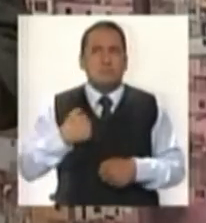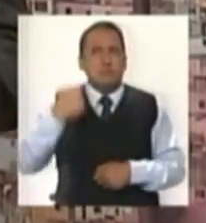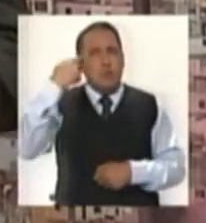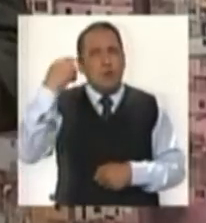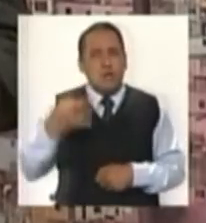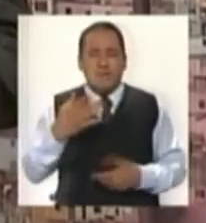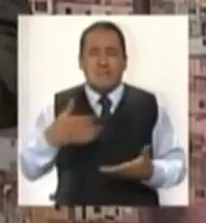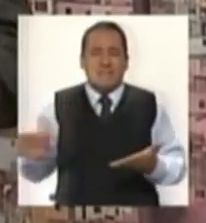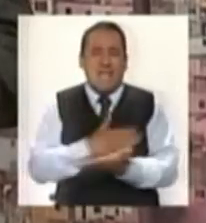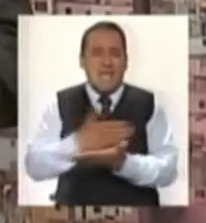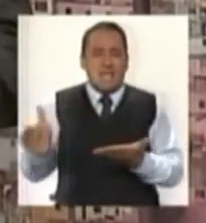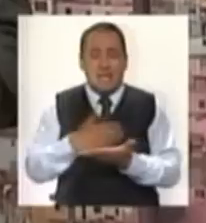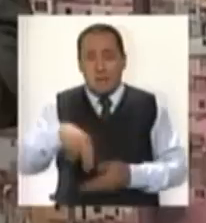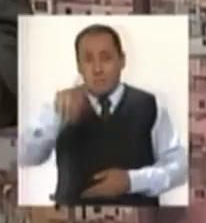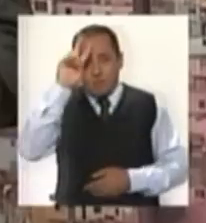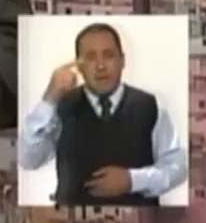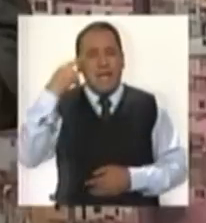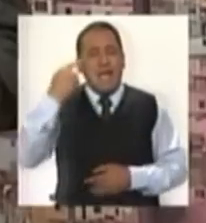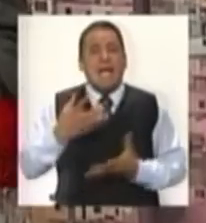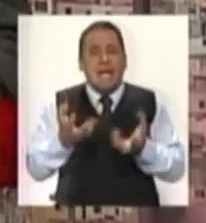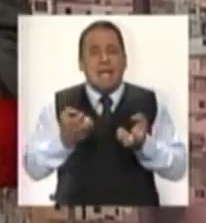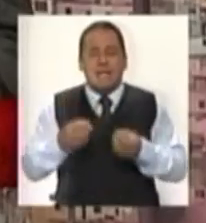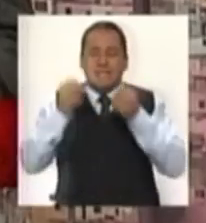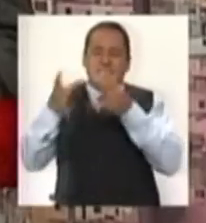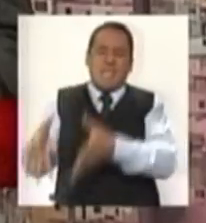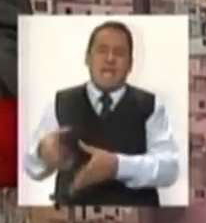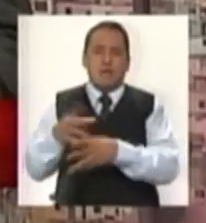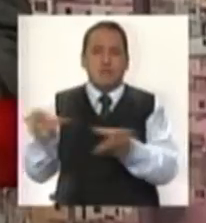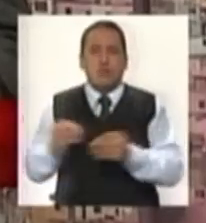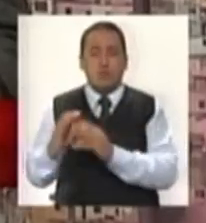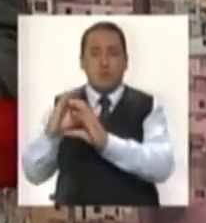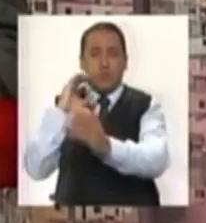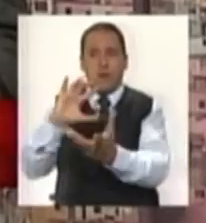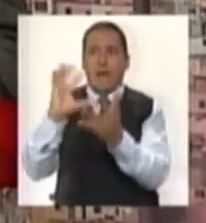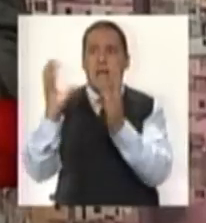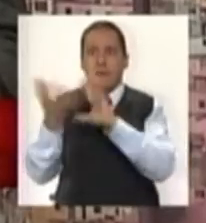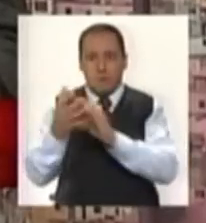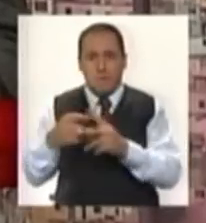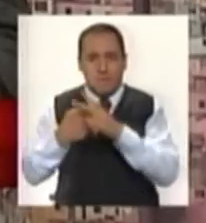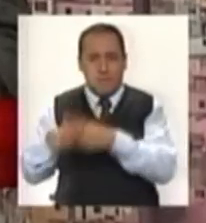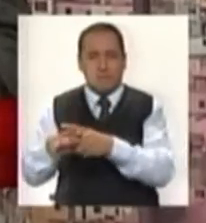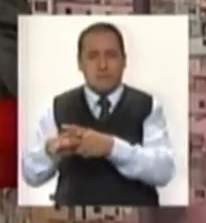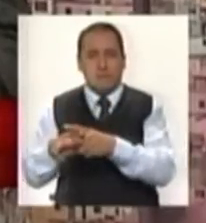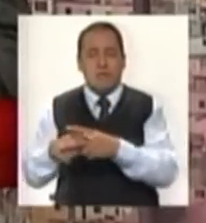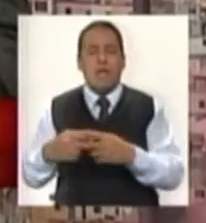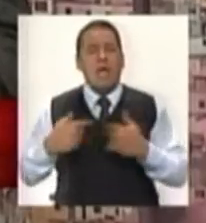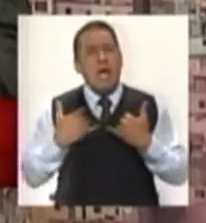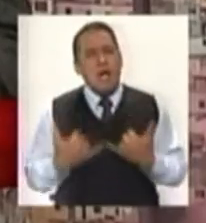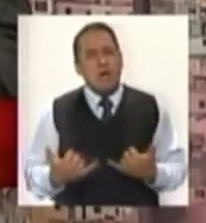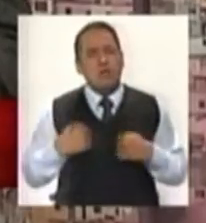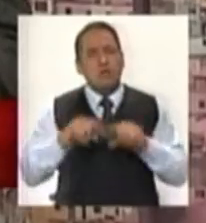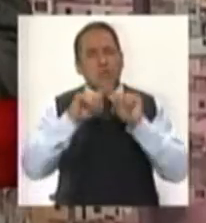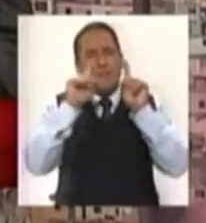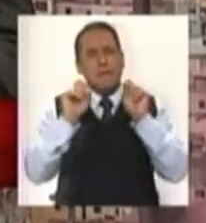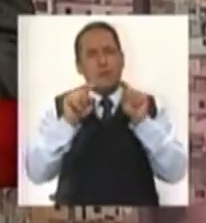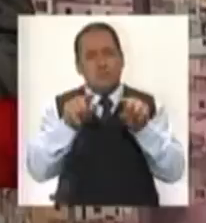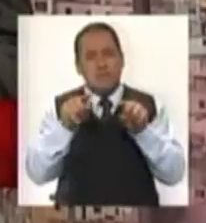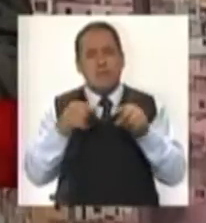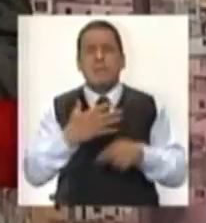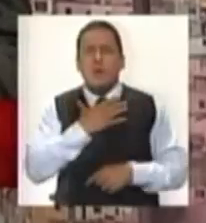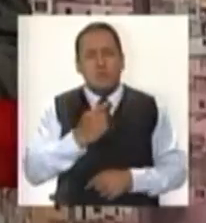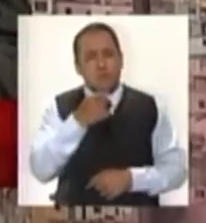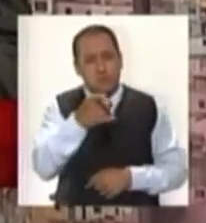nuestra ciudad quiere que dejemos a medio camino la reforma del transporte que hemos iniciado. Ahora quisiera hacerle una pregunta que me